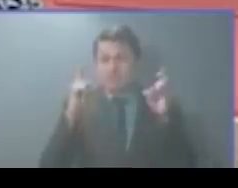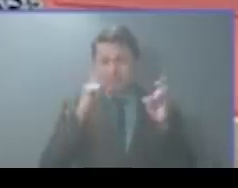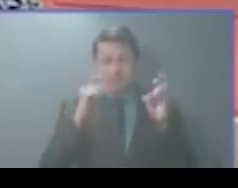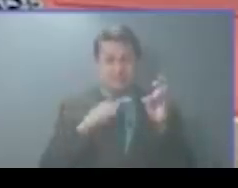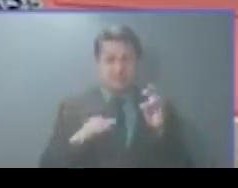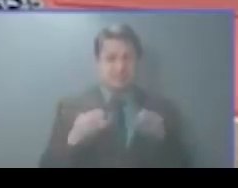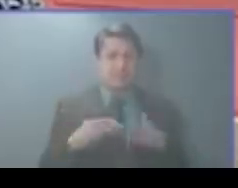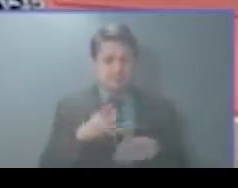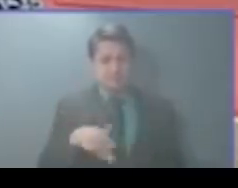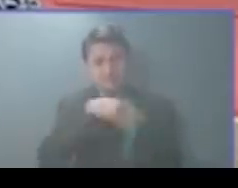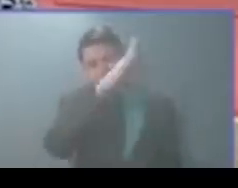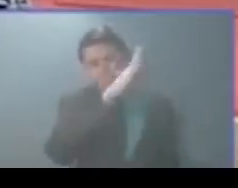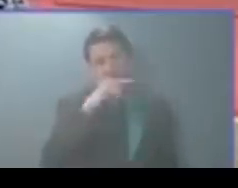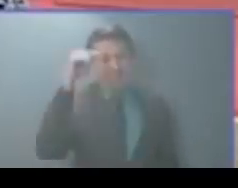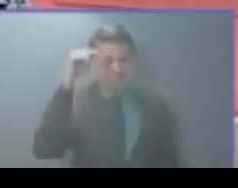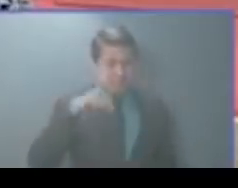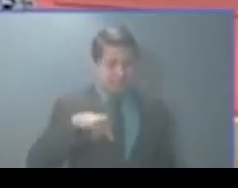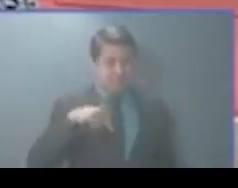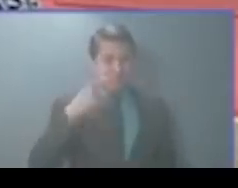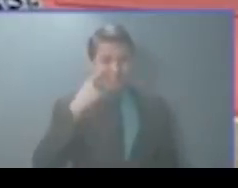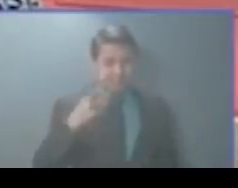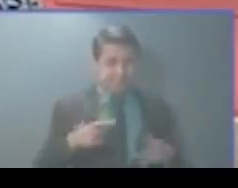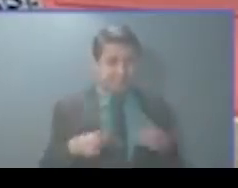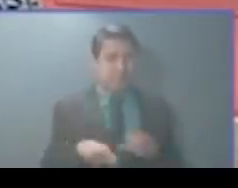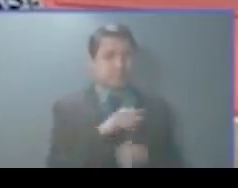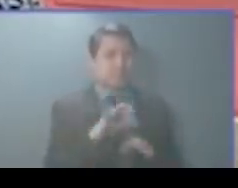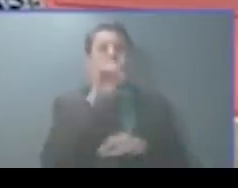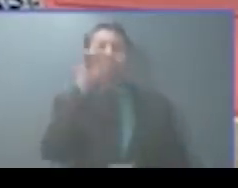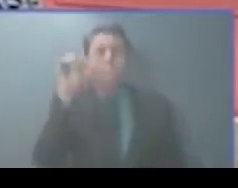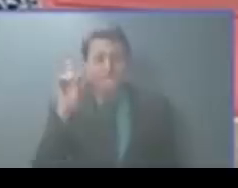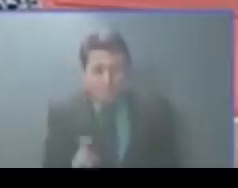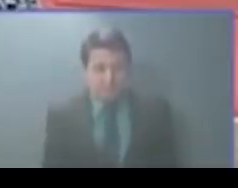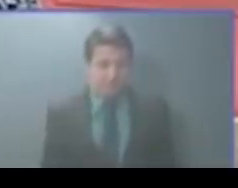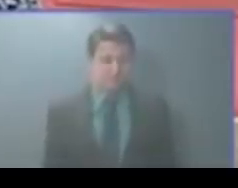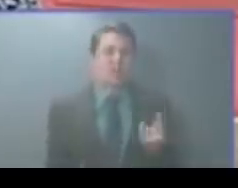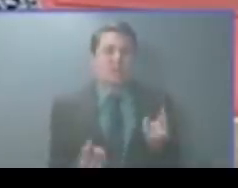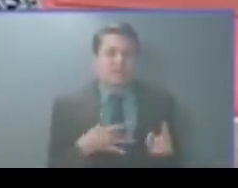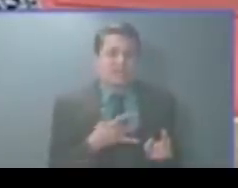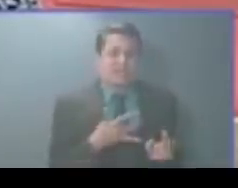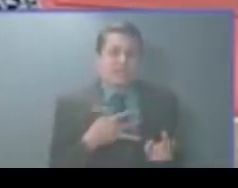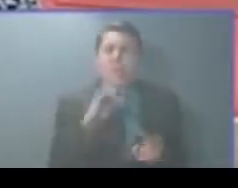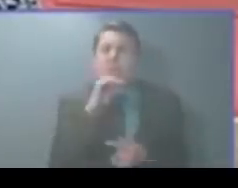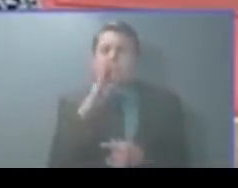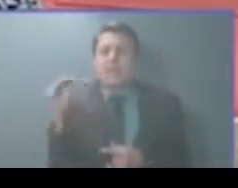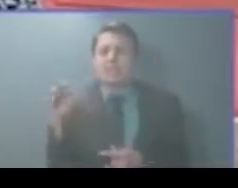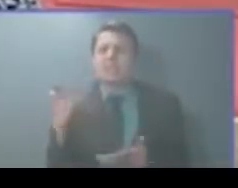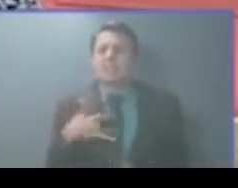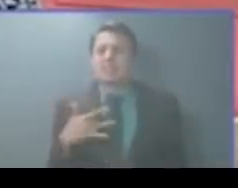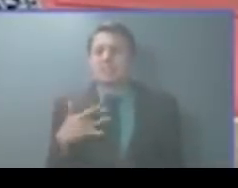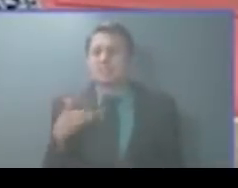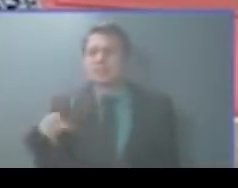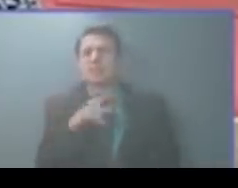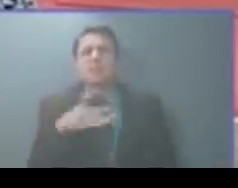de la patria, y aquí es lo que tiene relación a su pregunta, es servir al Estado. También menciona eso,